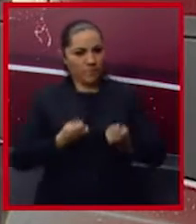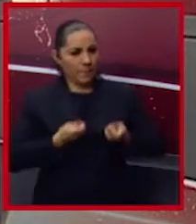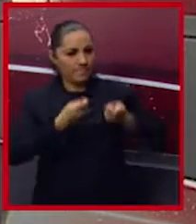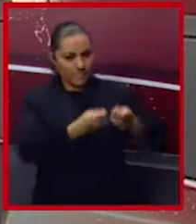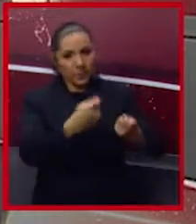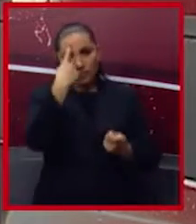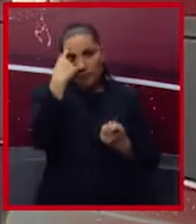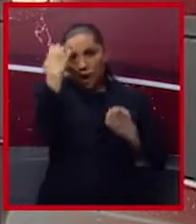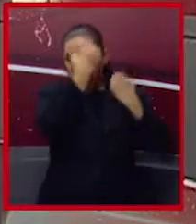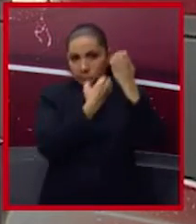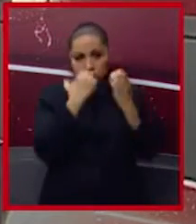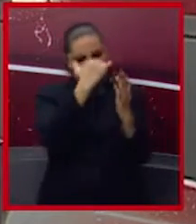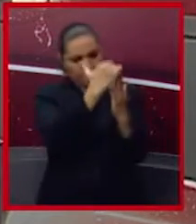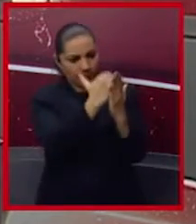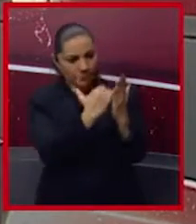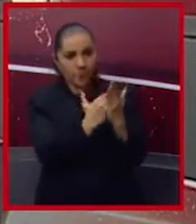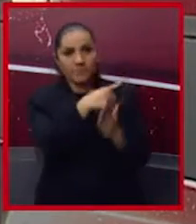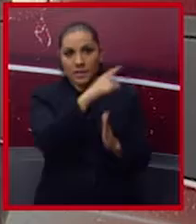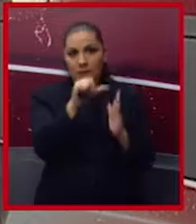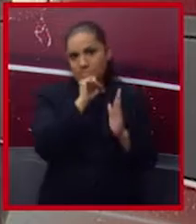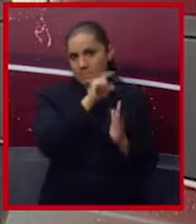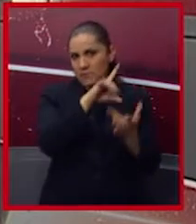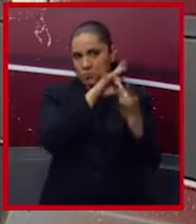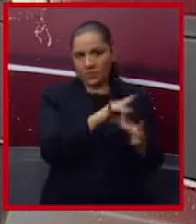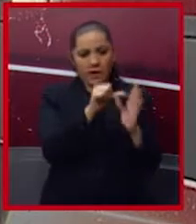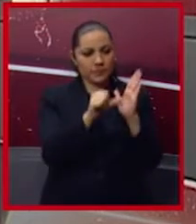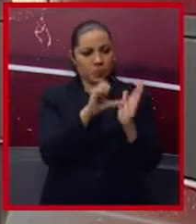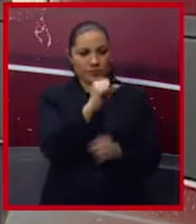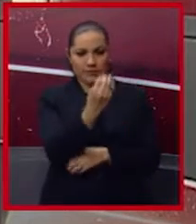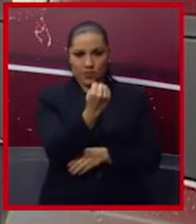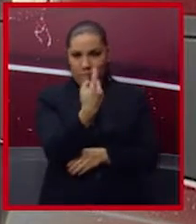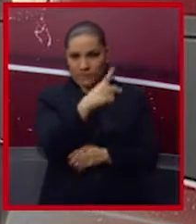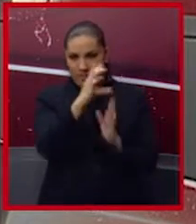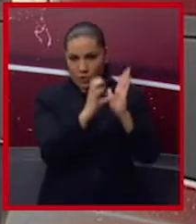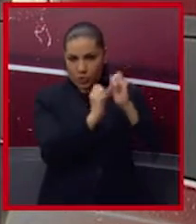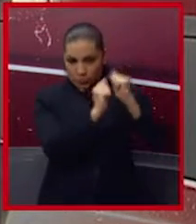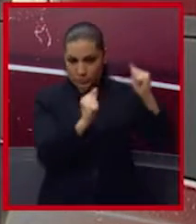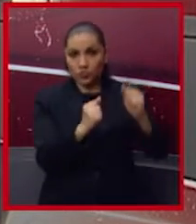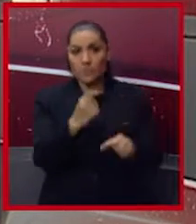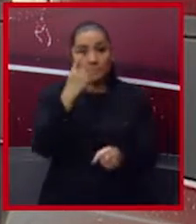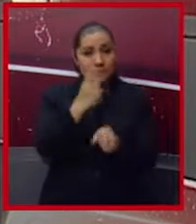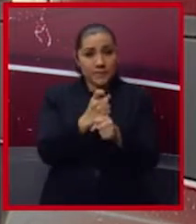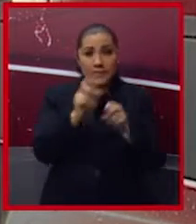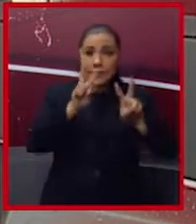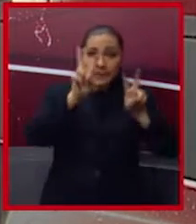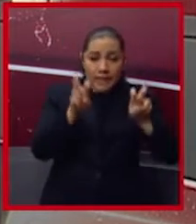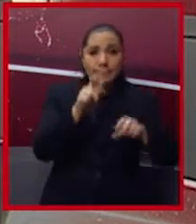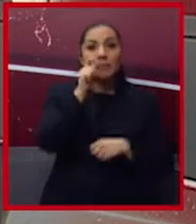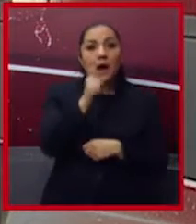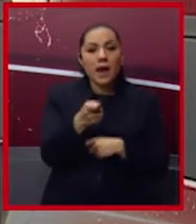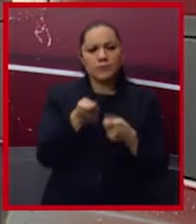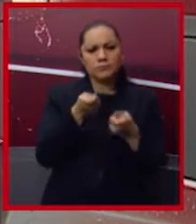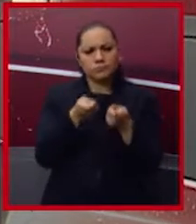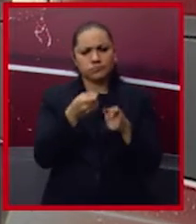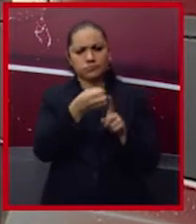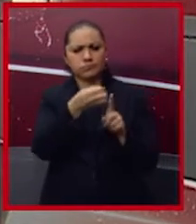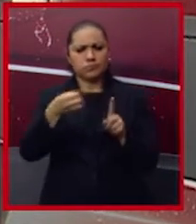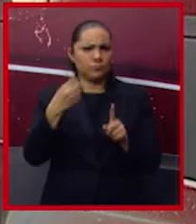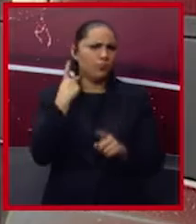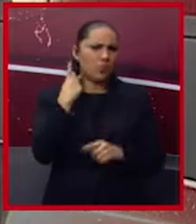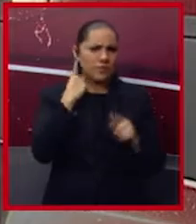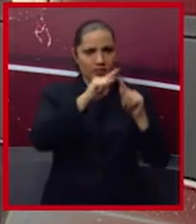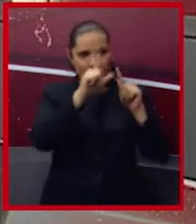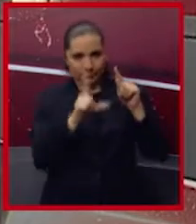del artículo 69 de la Constitución Política de los Estados Unidos Mexicanos. El primer rubro fue la política interior, para lo cual hicieron uso de la